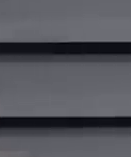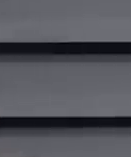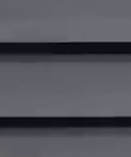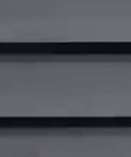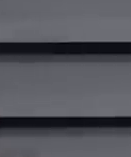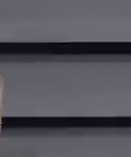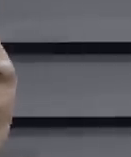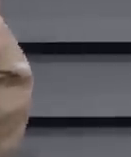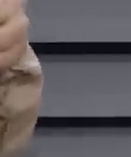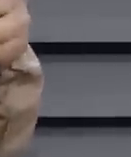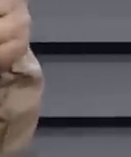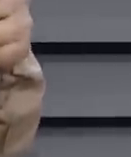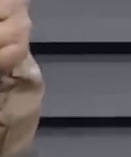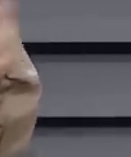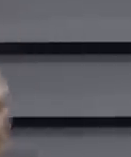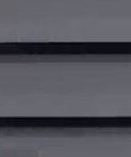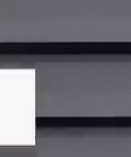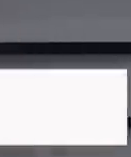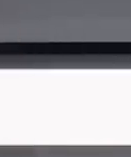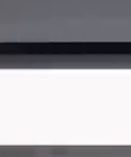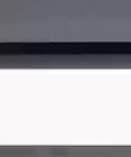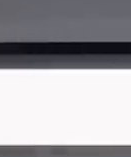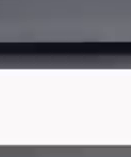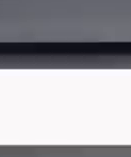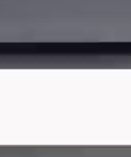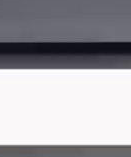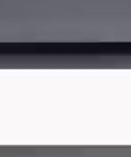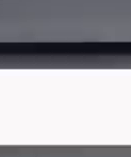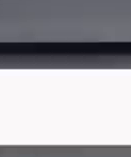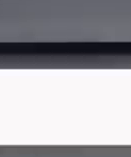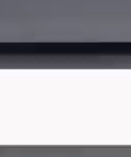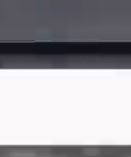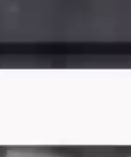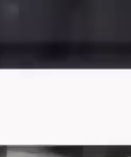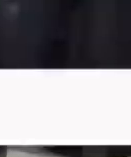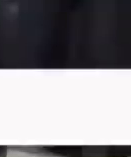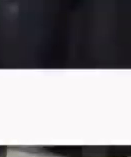Se verán cosas, dice. Entonces ya. Como se verán cosas, como